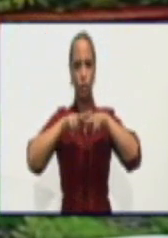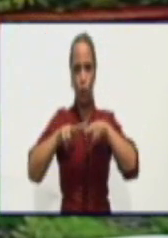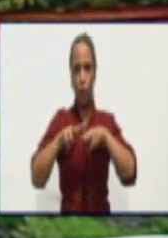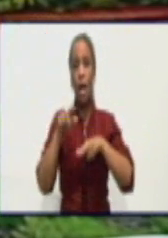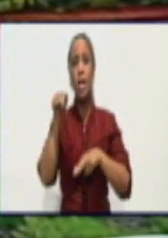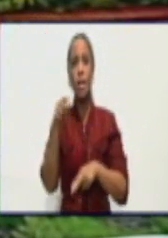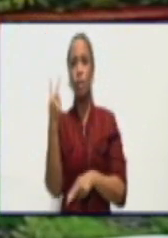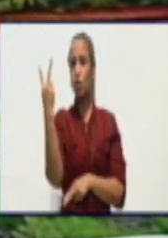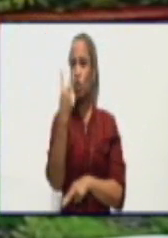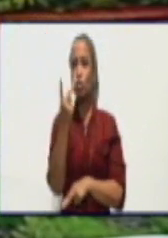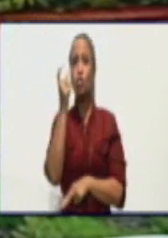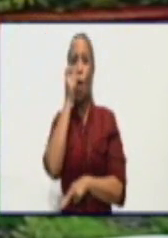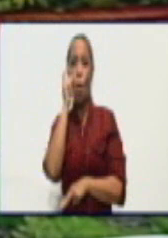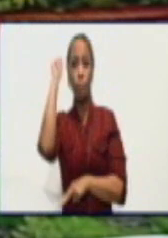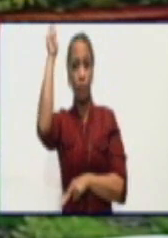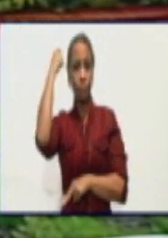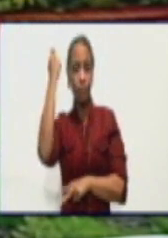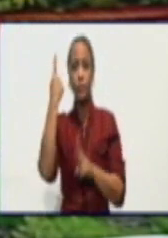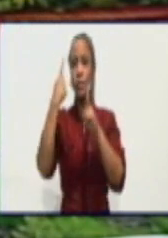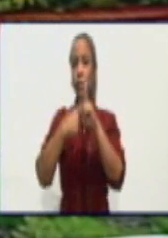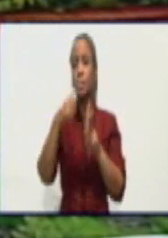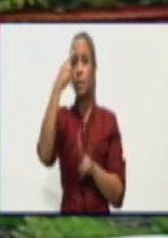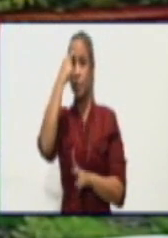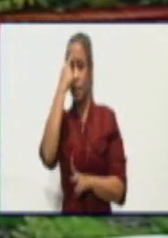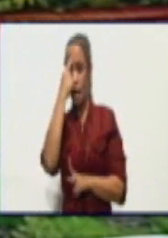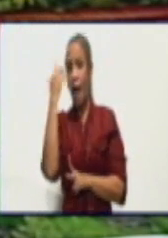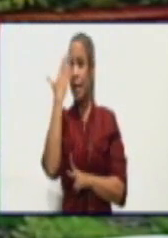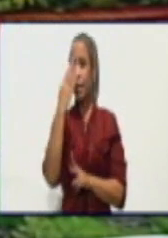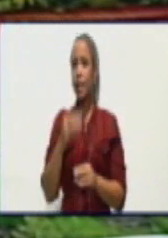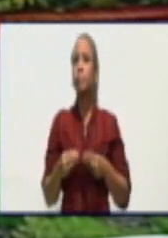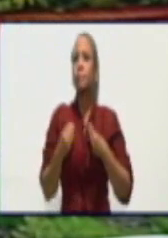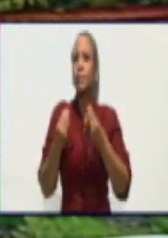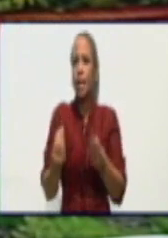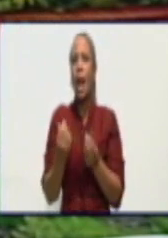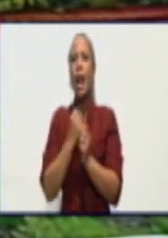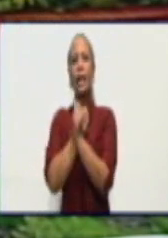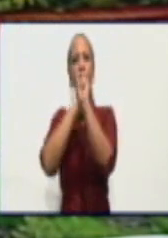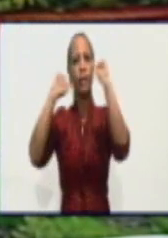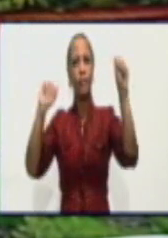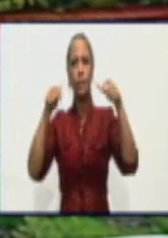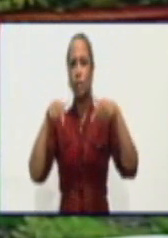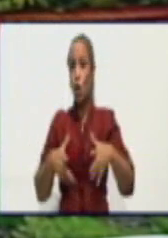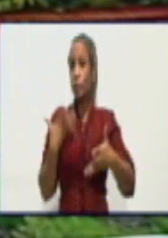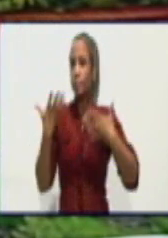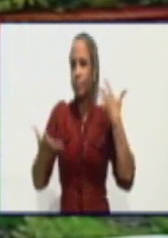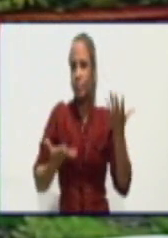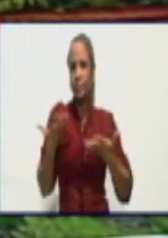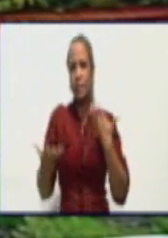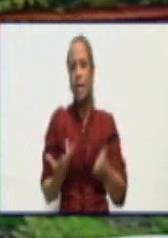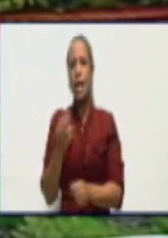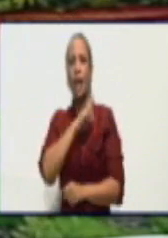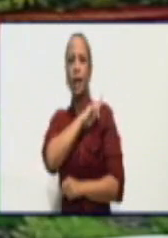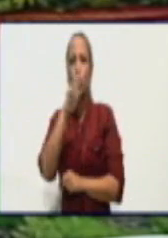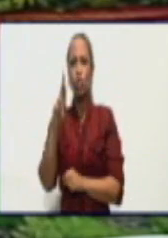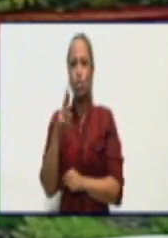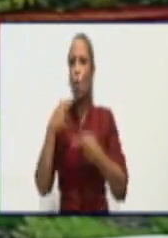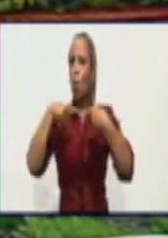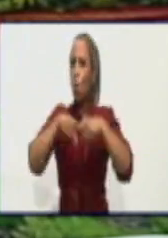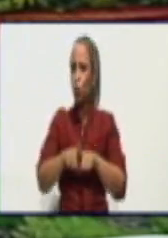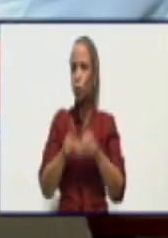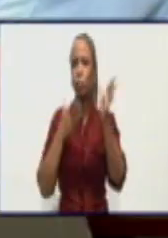dos hombres, a los que también le debemos la libertad que hoy disfrutamos, la revolución que juntos echamos hacia